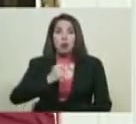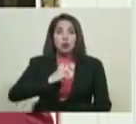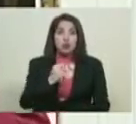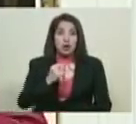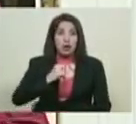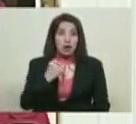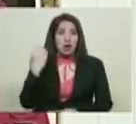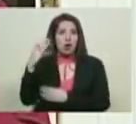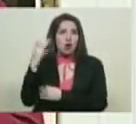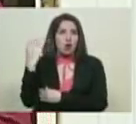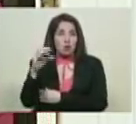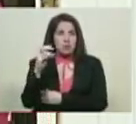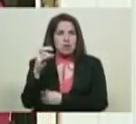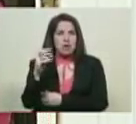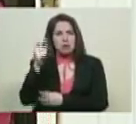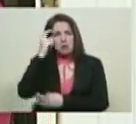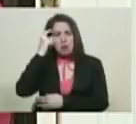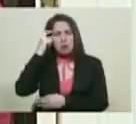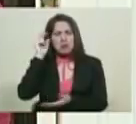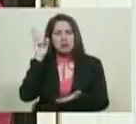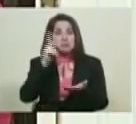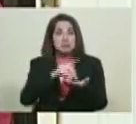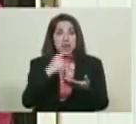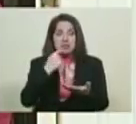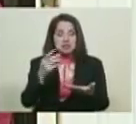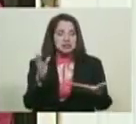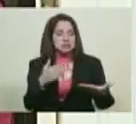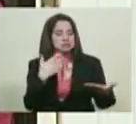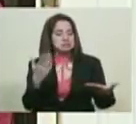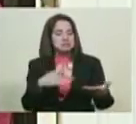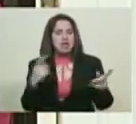estuvo varios días, y él decía que él abría la prensa,